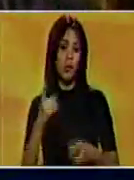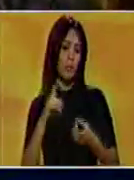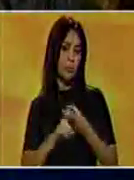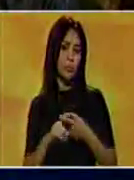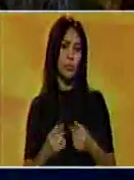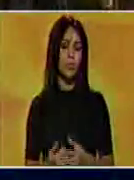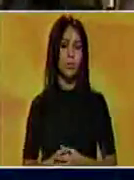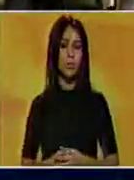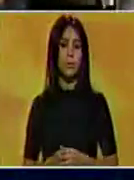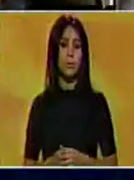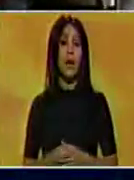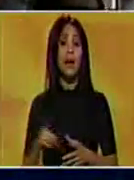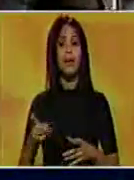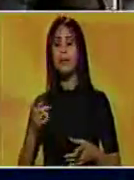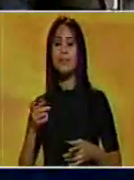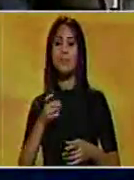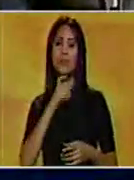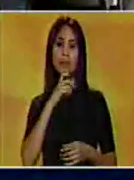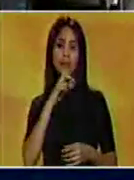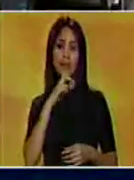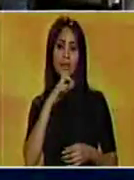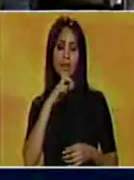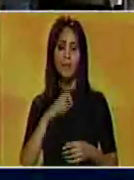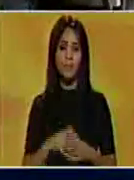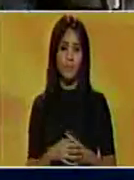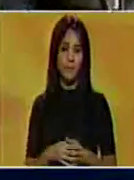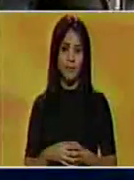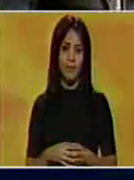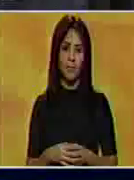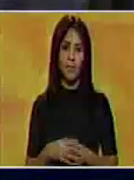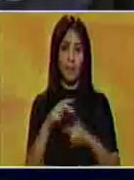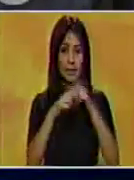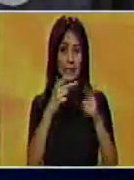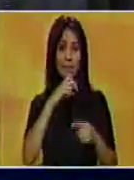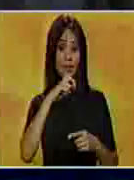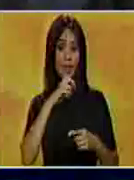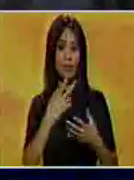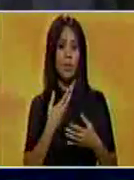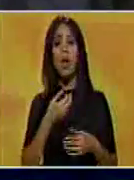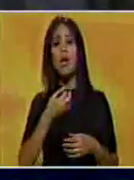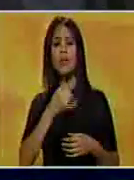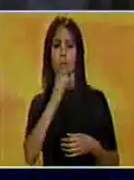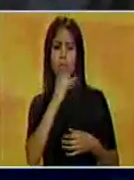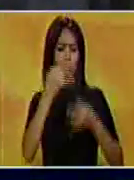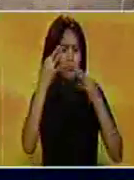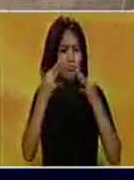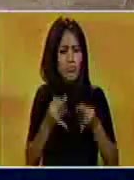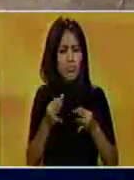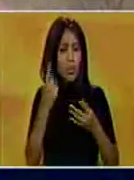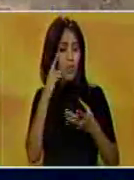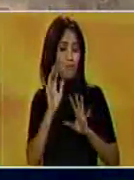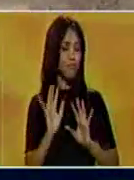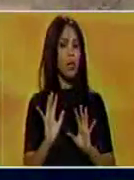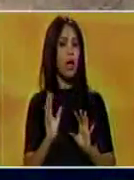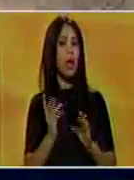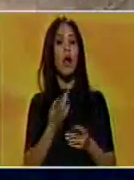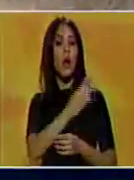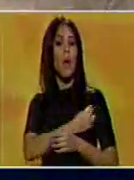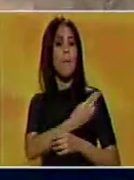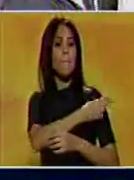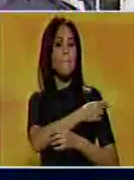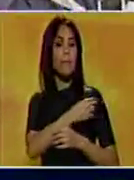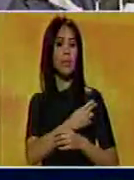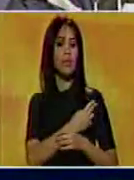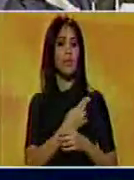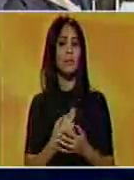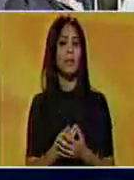nietos y mi esposo. Tenemos la información, por supuesto, no confirmada, porque no hemos podido llegar al Hospital Domingo Luciani, de que